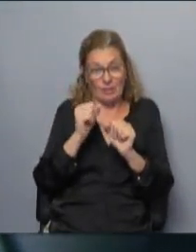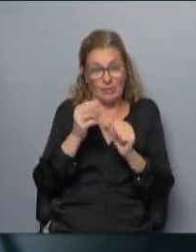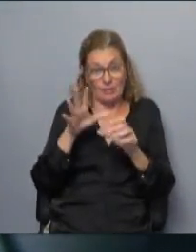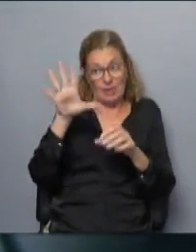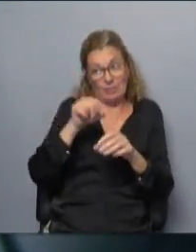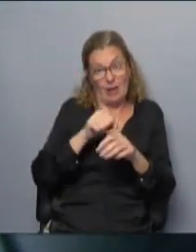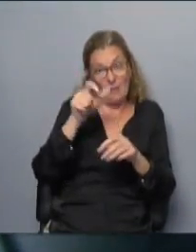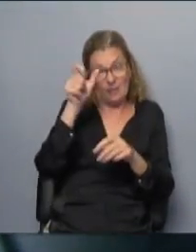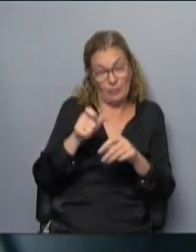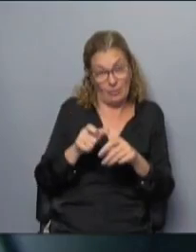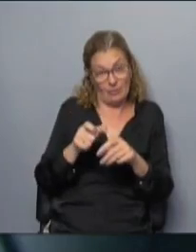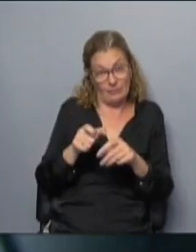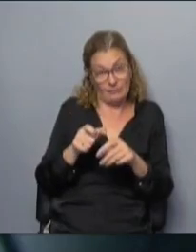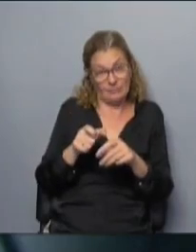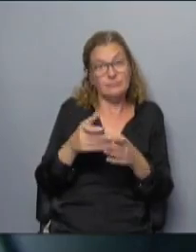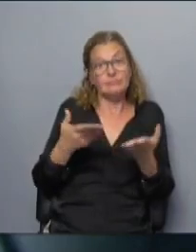gente